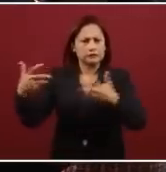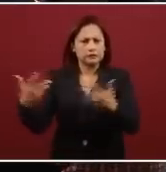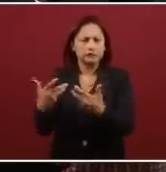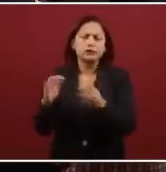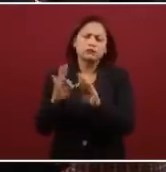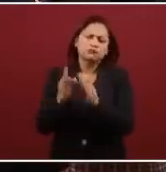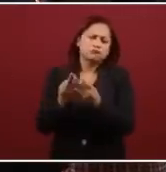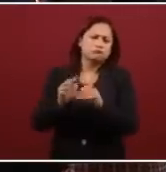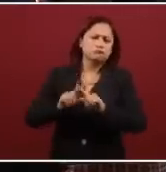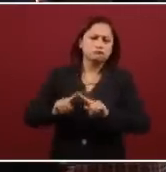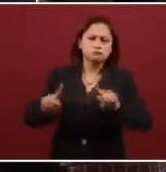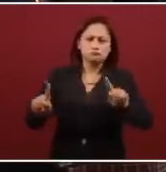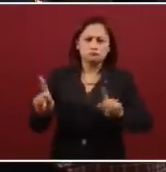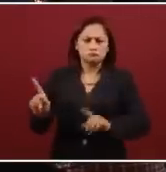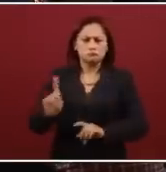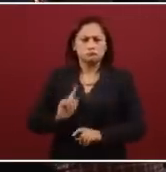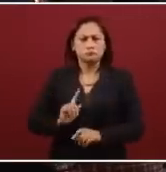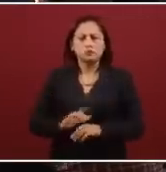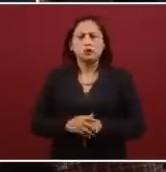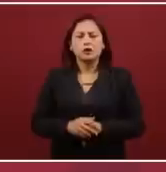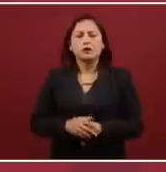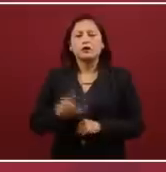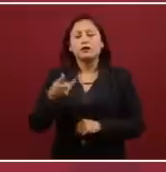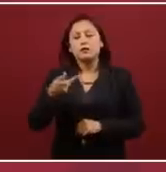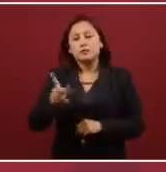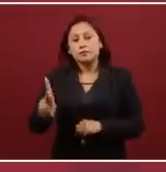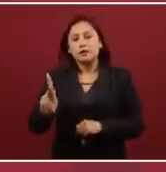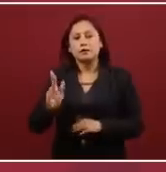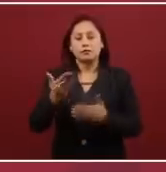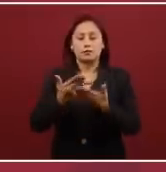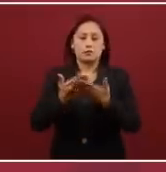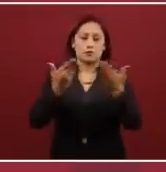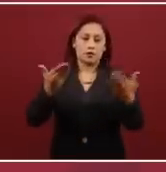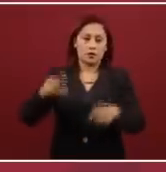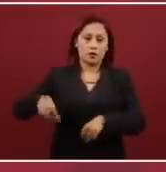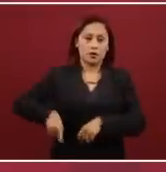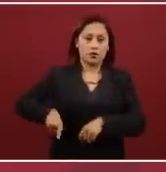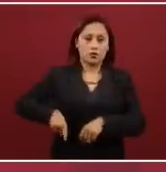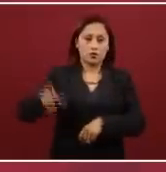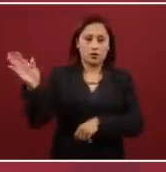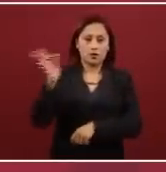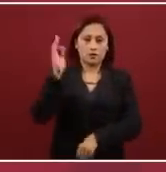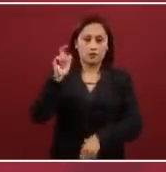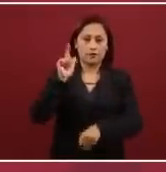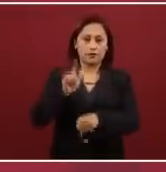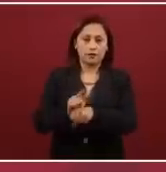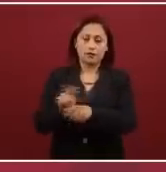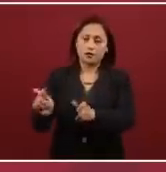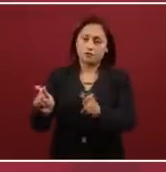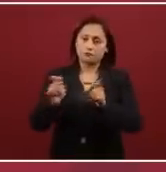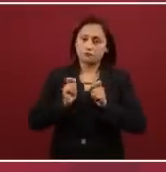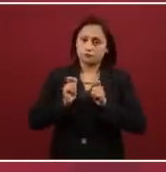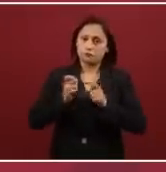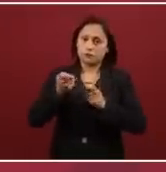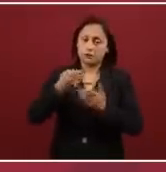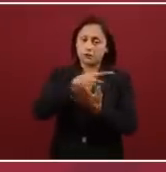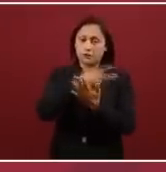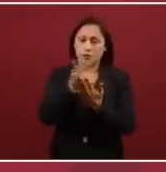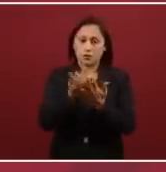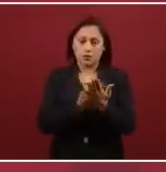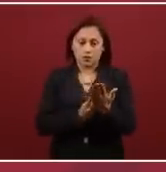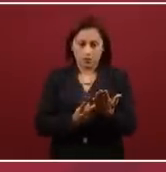ahora que es el gobierno federal el que se hace cargo del programa,